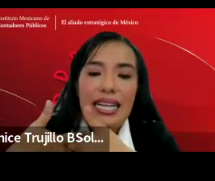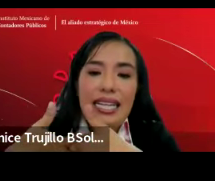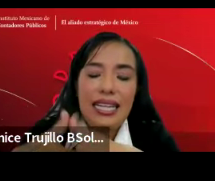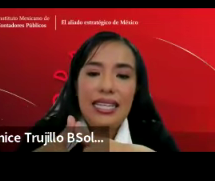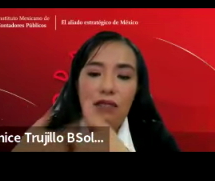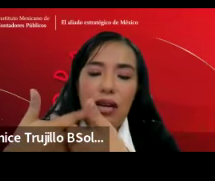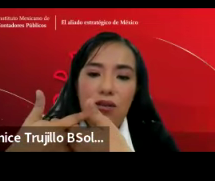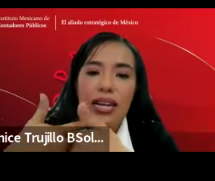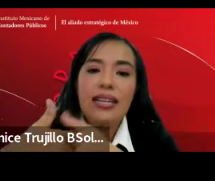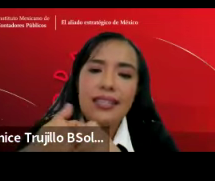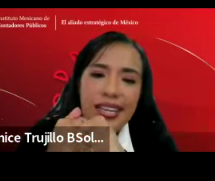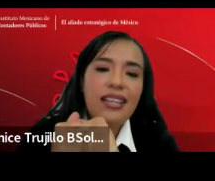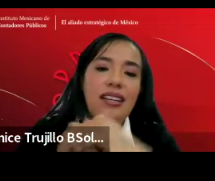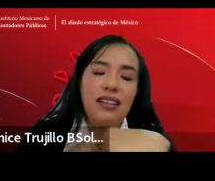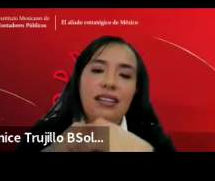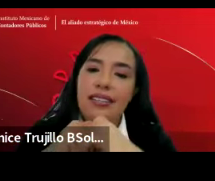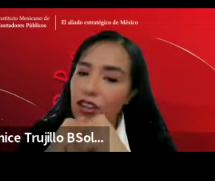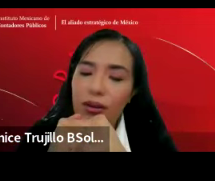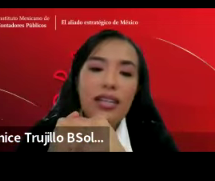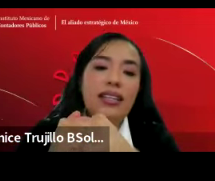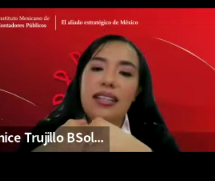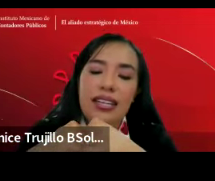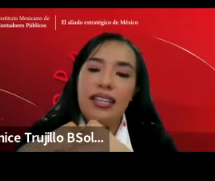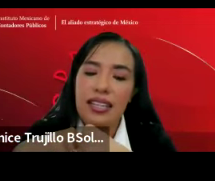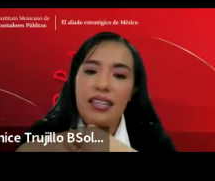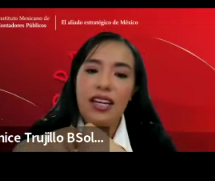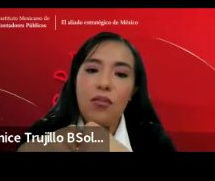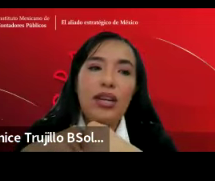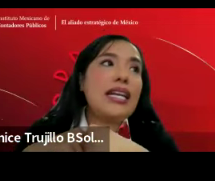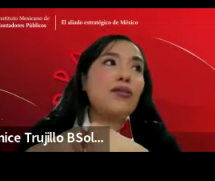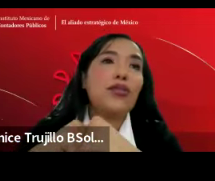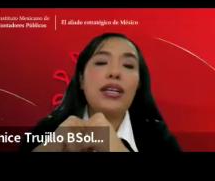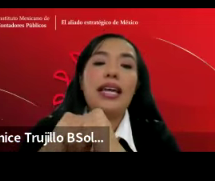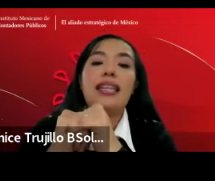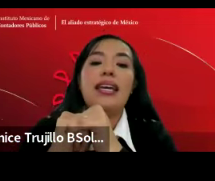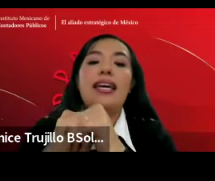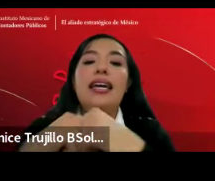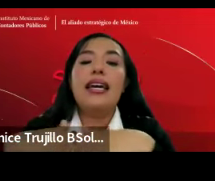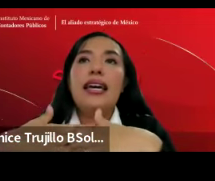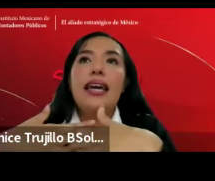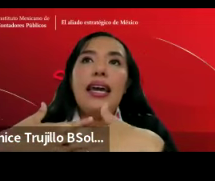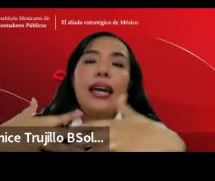a tener que tener este manual? Sí, sí lo van a tener que tener, porque